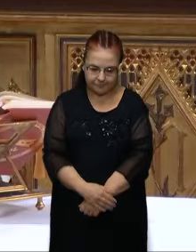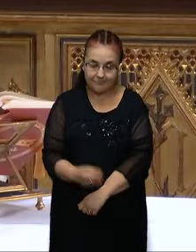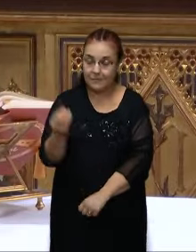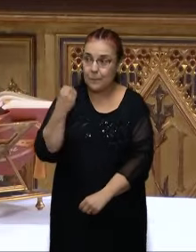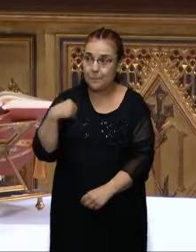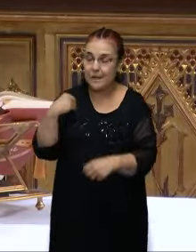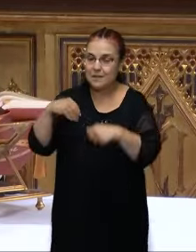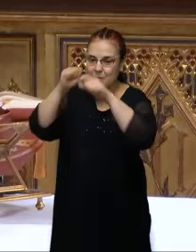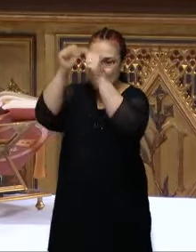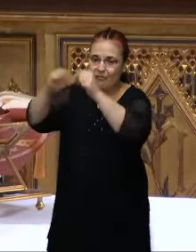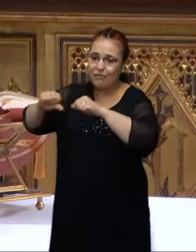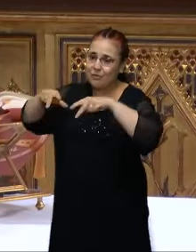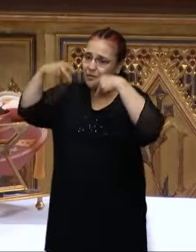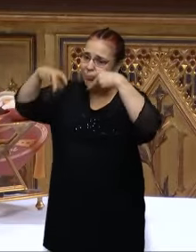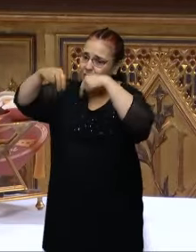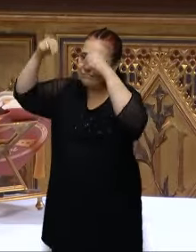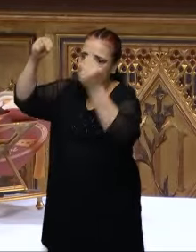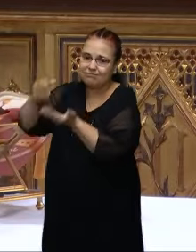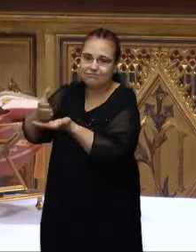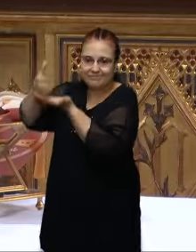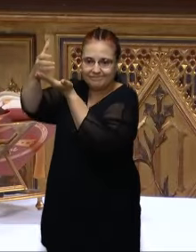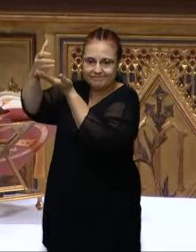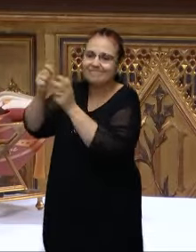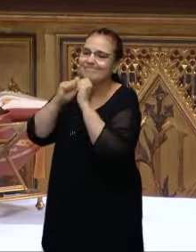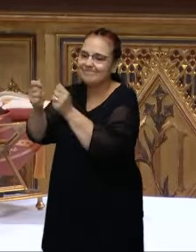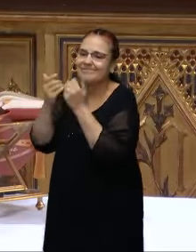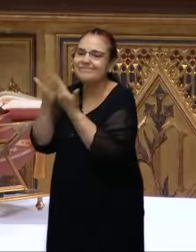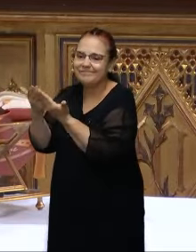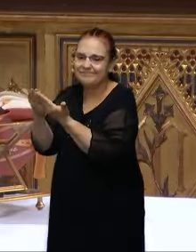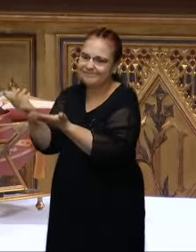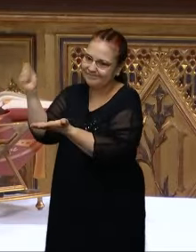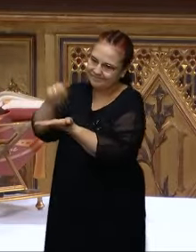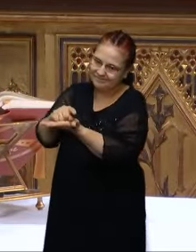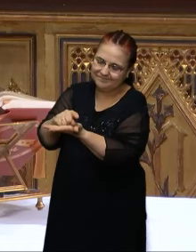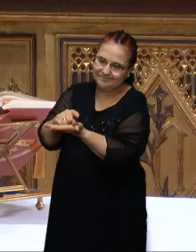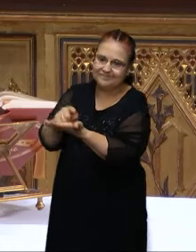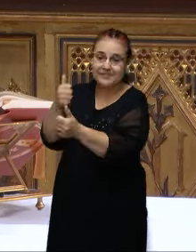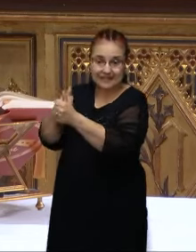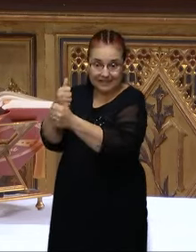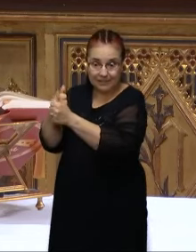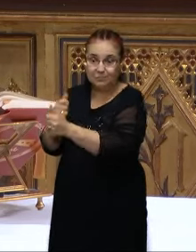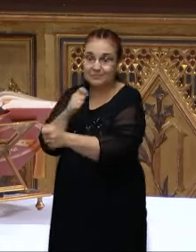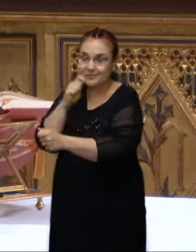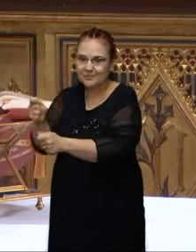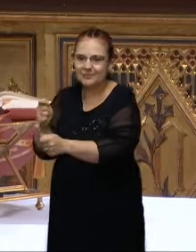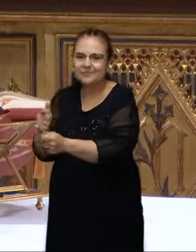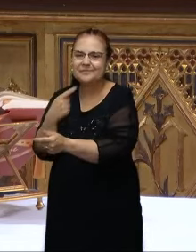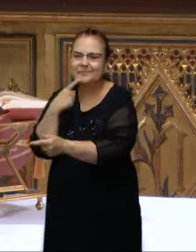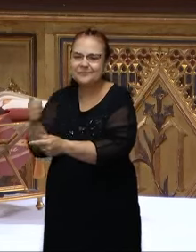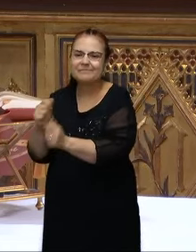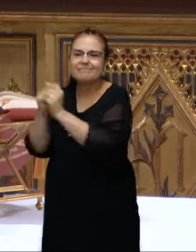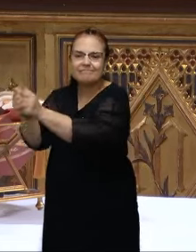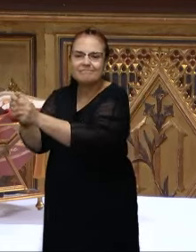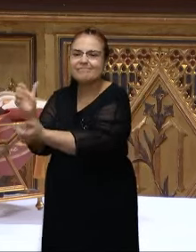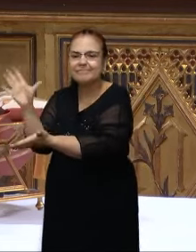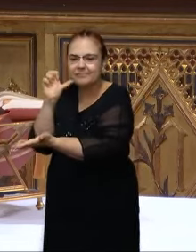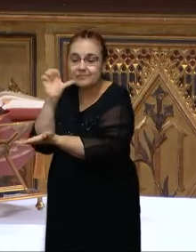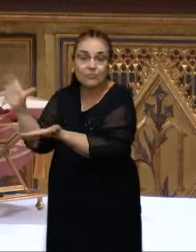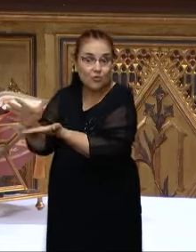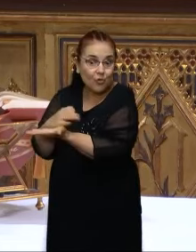Del mismo modo, acabada la cena, tomó el cáliz y, dándote gracias de nuevo, lo pasó a sus discípulos, diciendo: tomad y